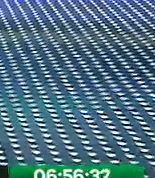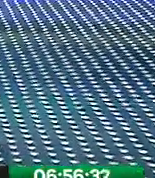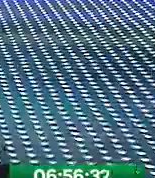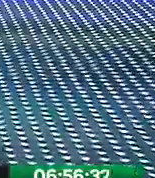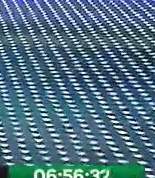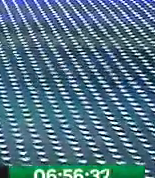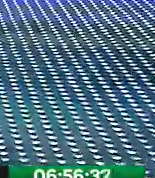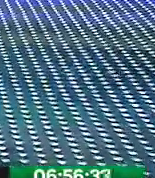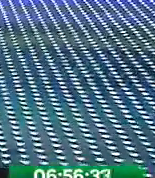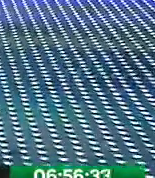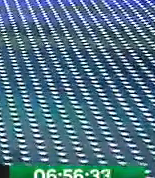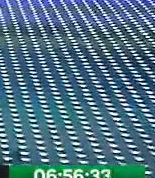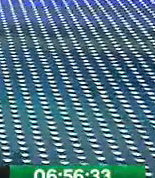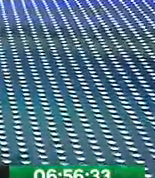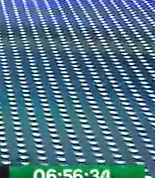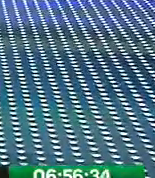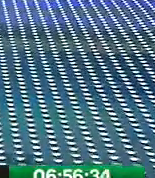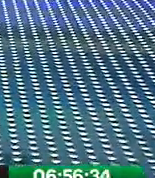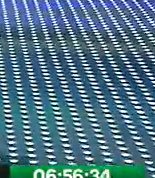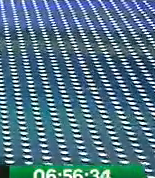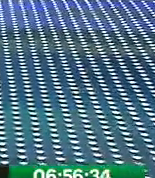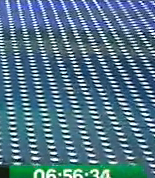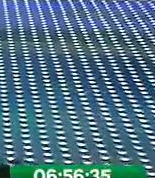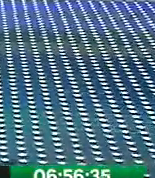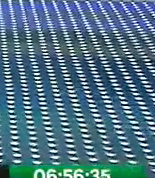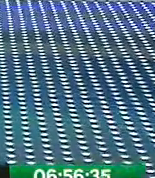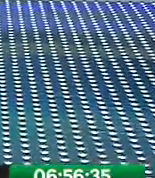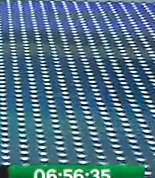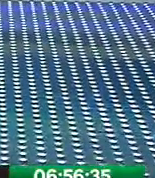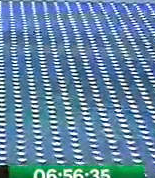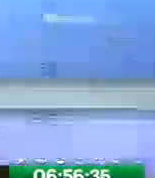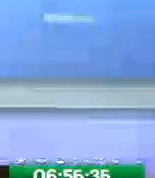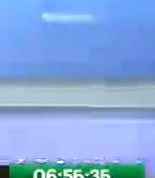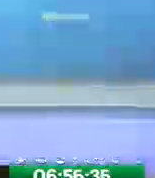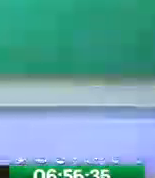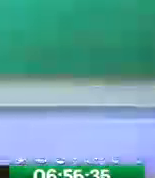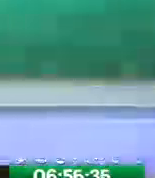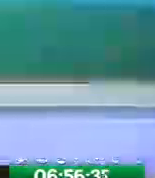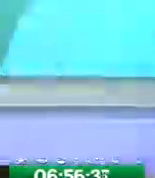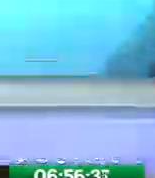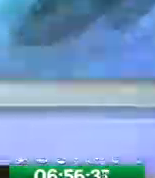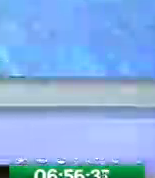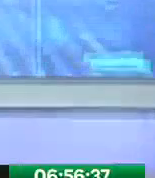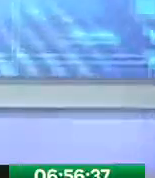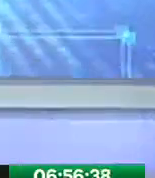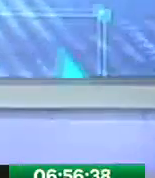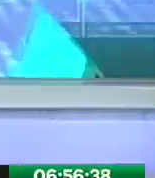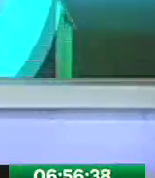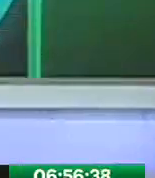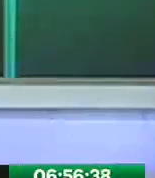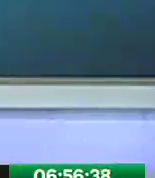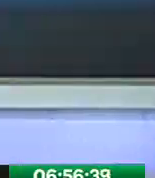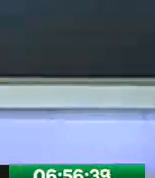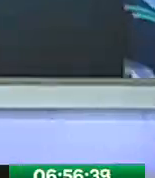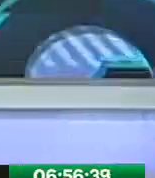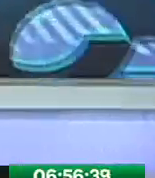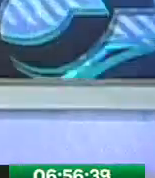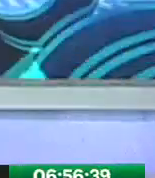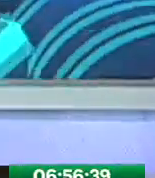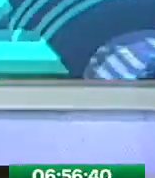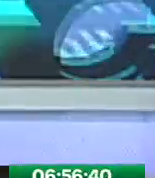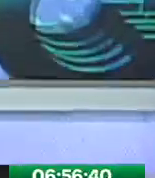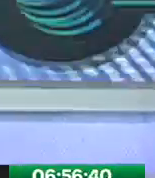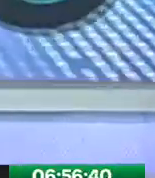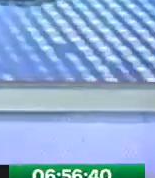llamarnos al 373-1240, extensiones 4221-4229. Se registra, da sus nombres y apellidos, su número de